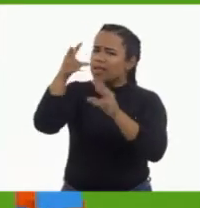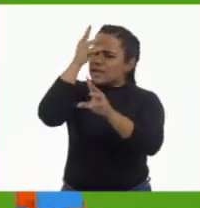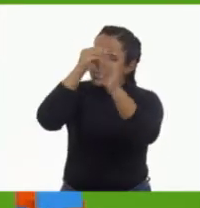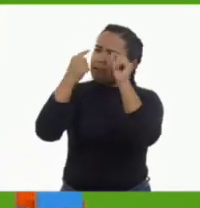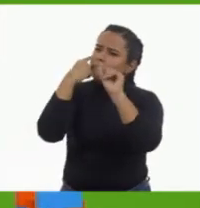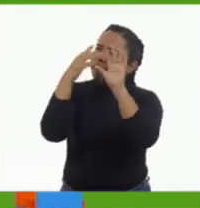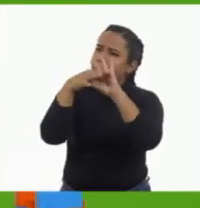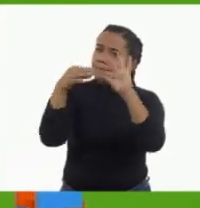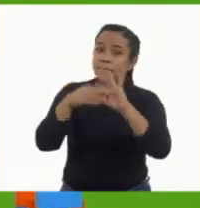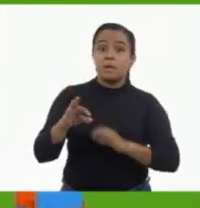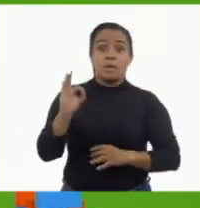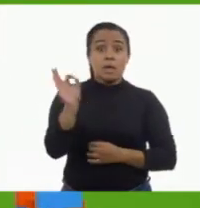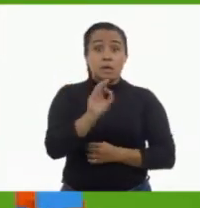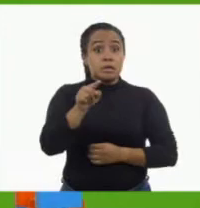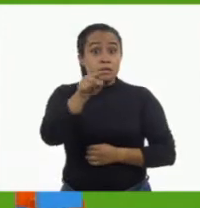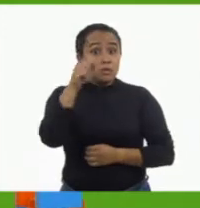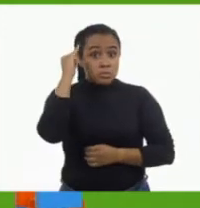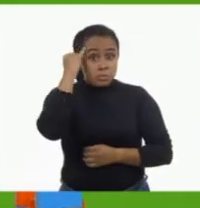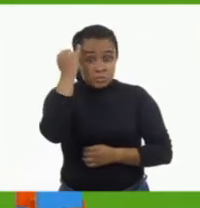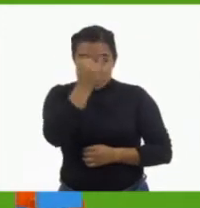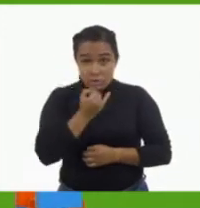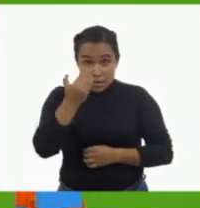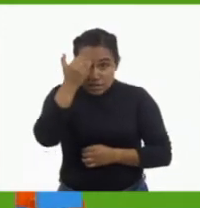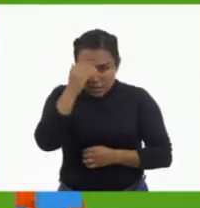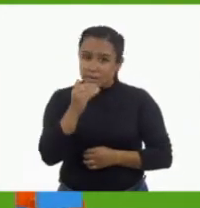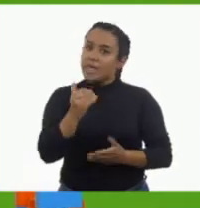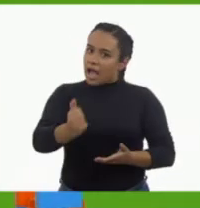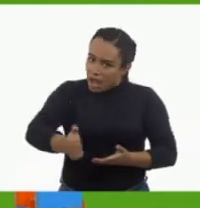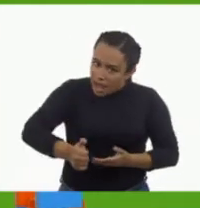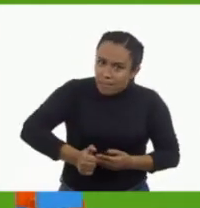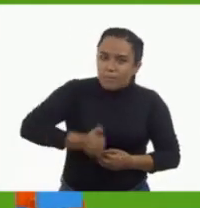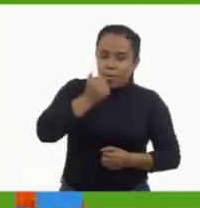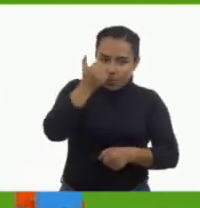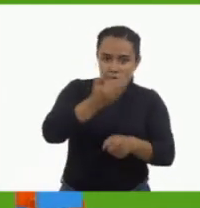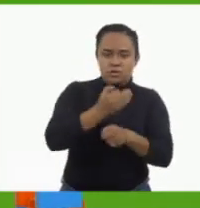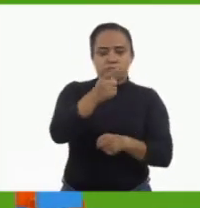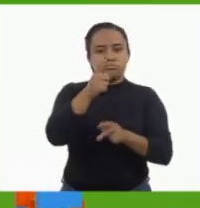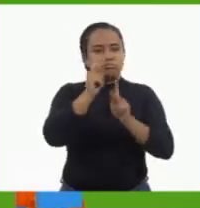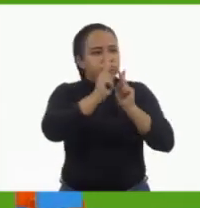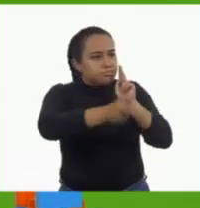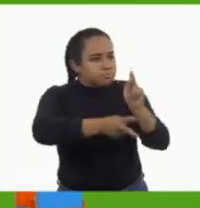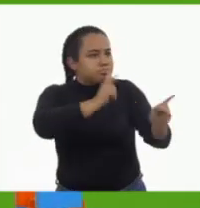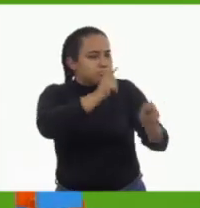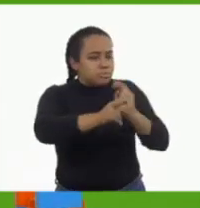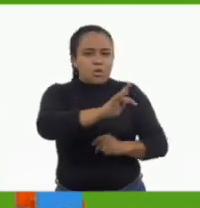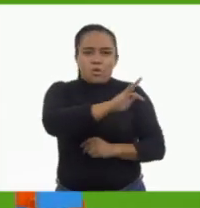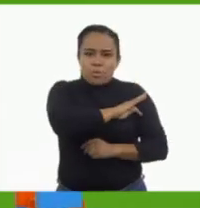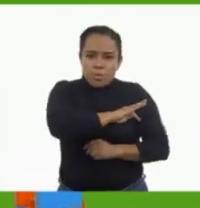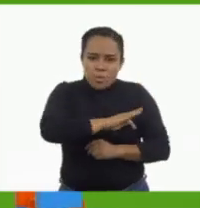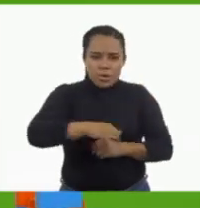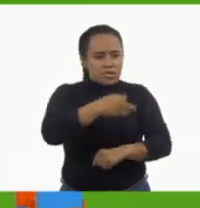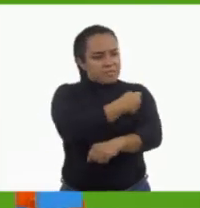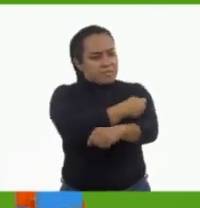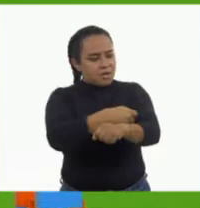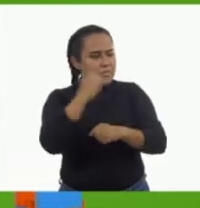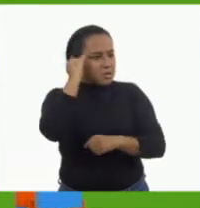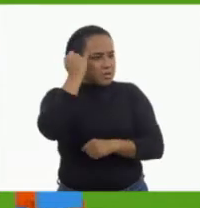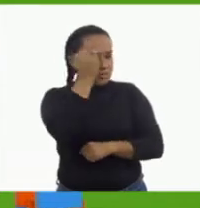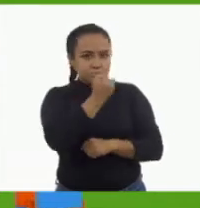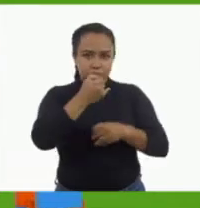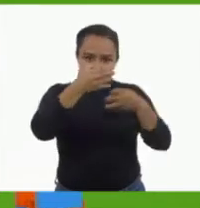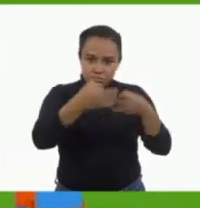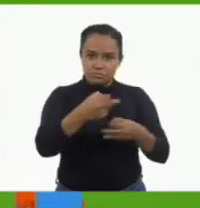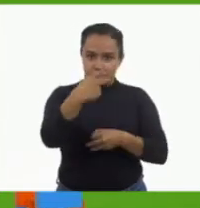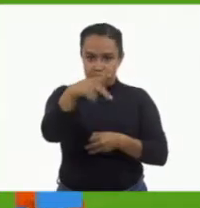la fortuna de hablar una lengua indígena, aprovecha este momento para practicarla y platica con tu familia en tu